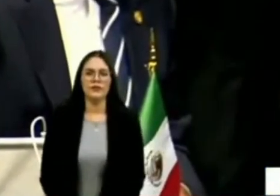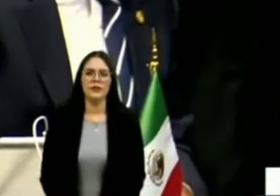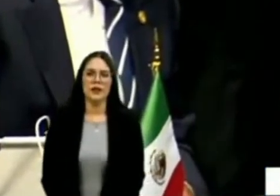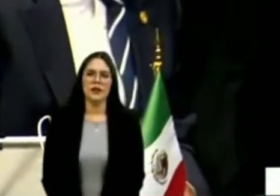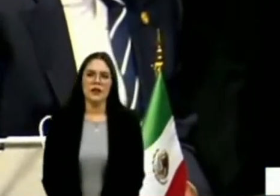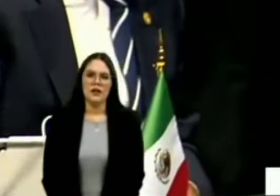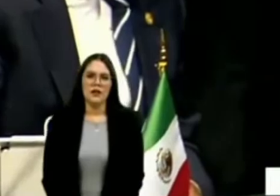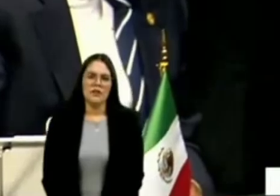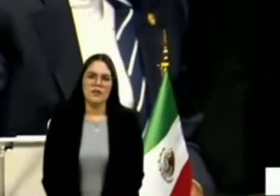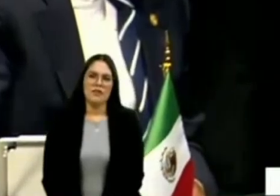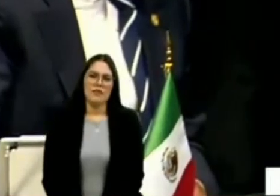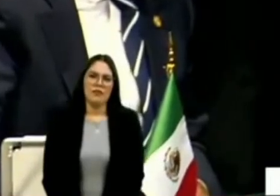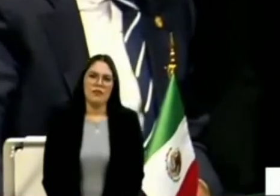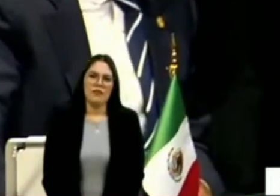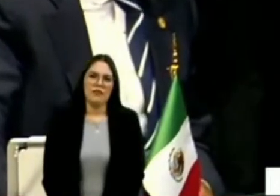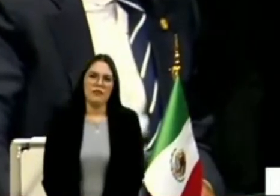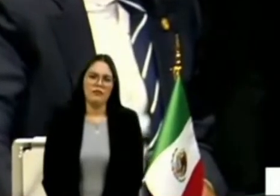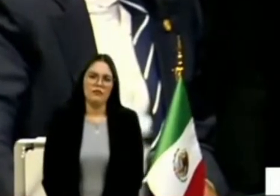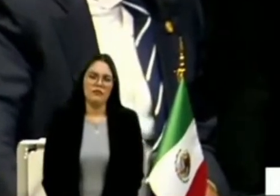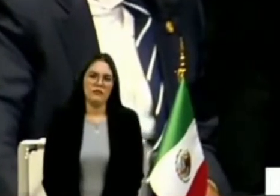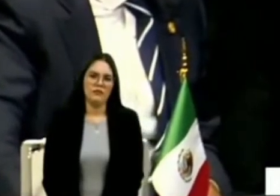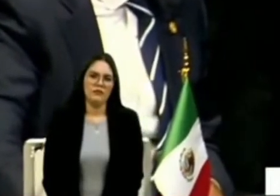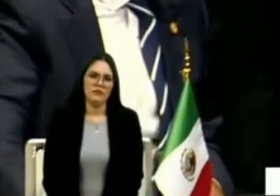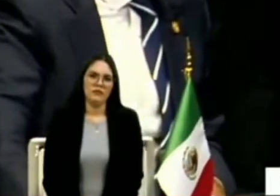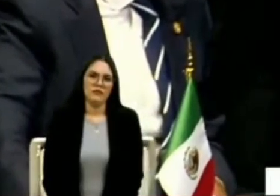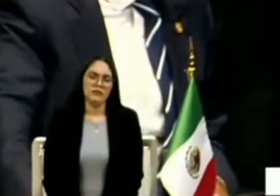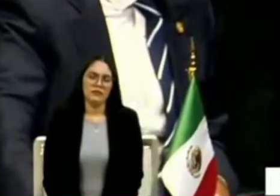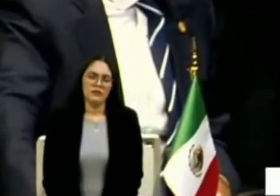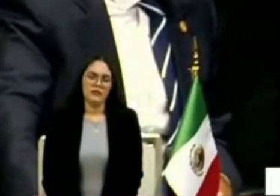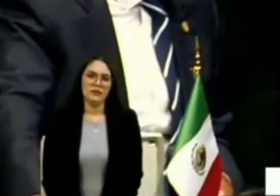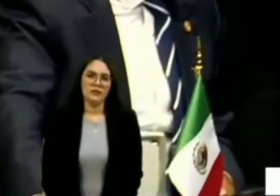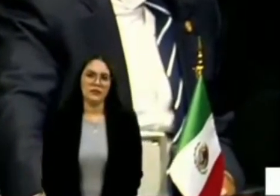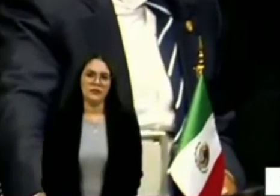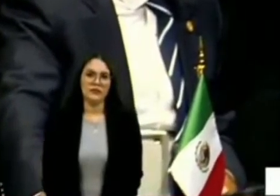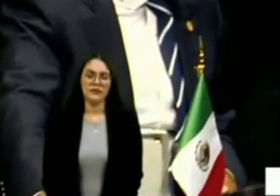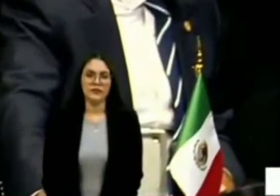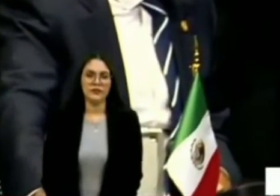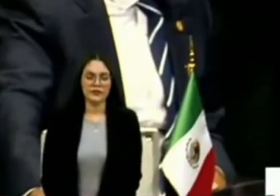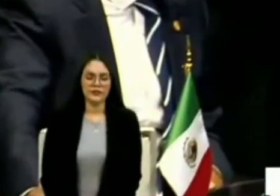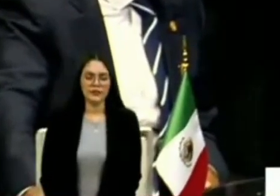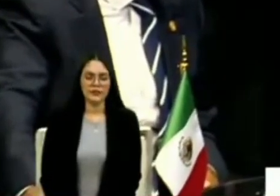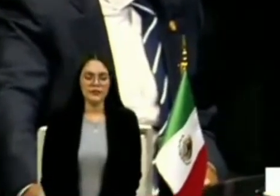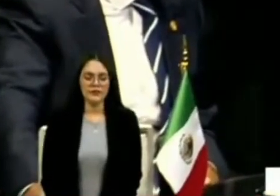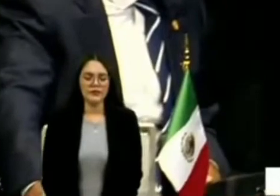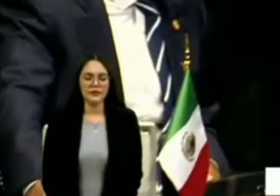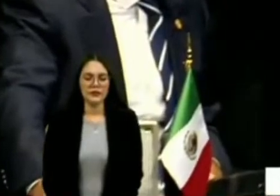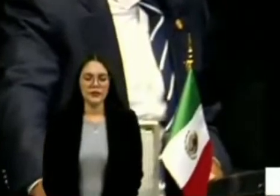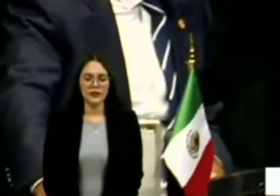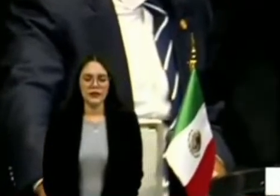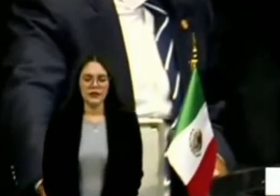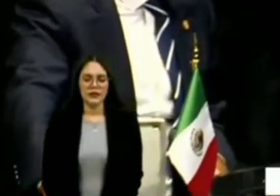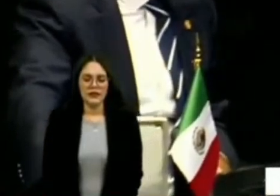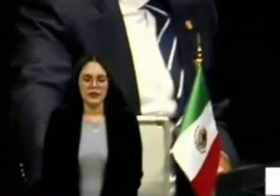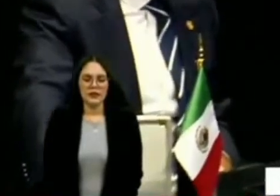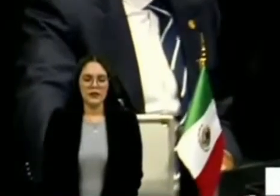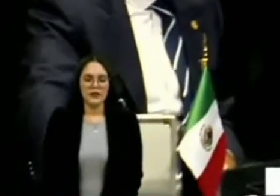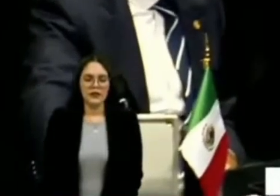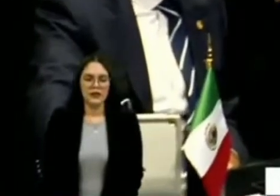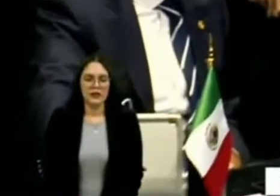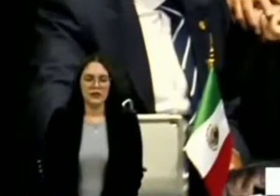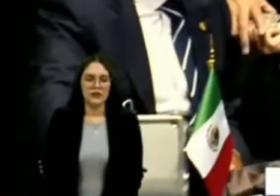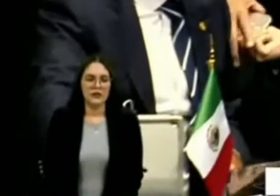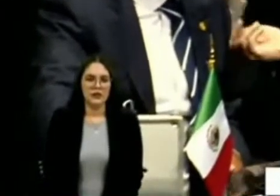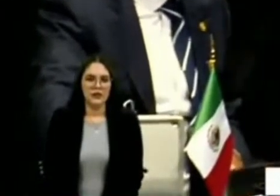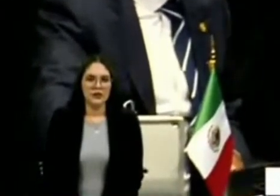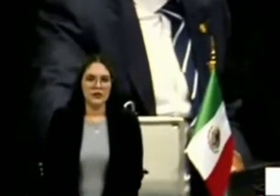Anaya, querido Ricardo Sevilla. Vamos a ver, escuchar, porque Gerardo Fernández Noroña está llamando a la fiscalía.